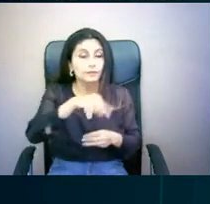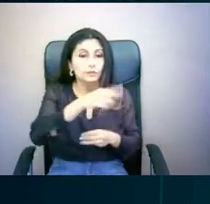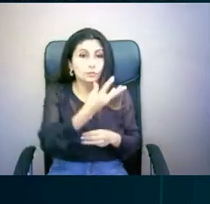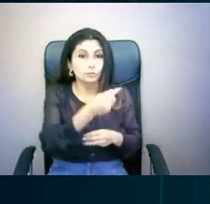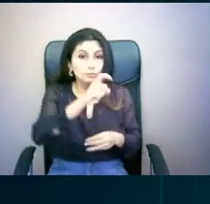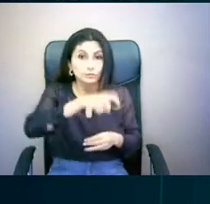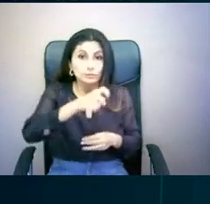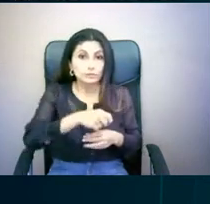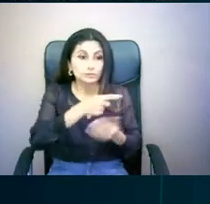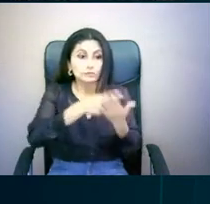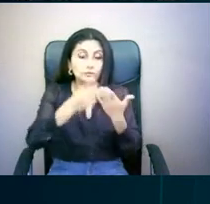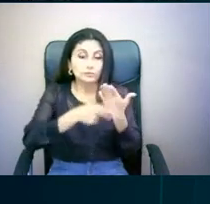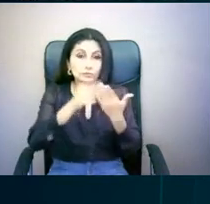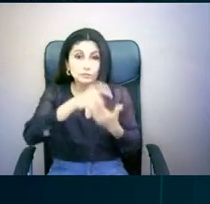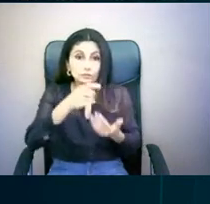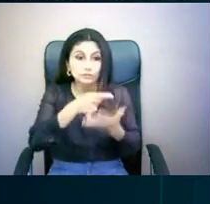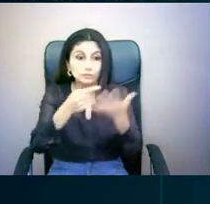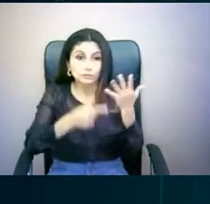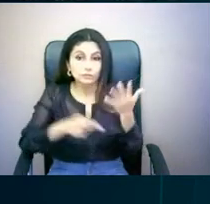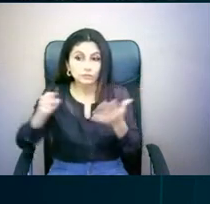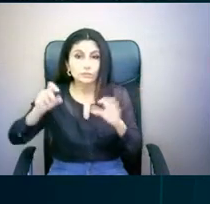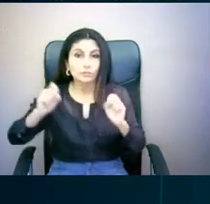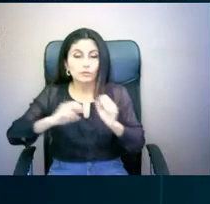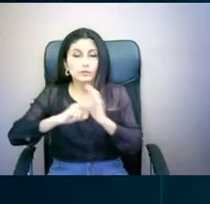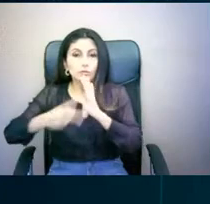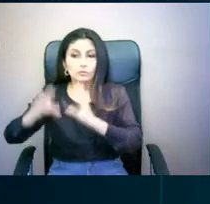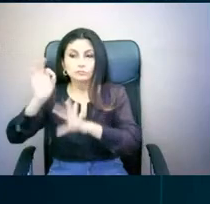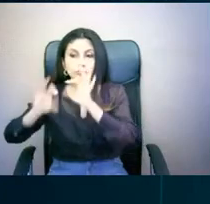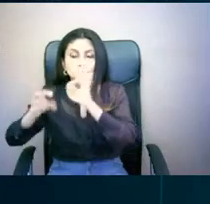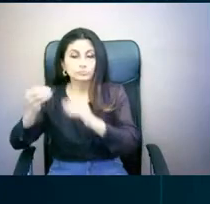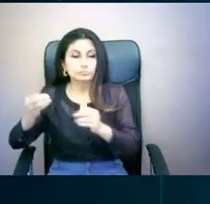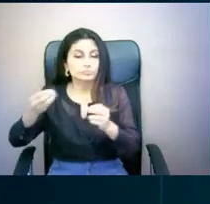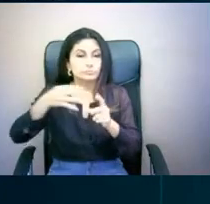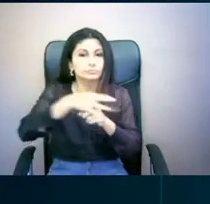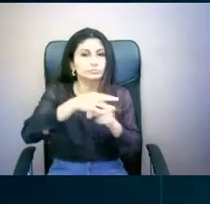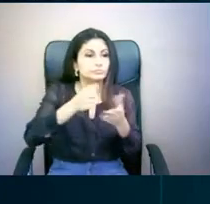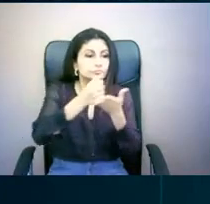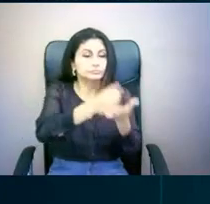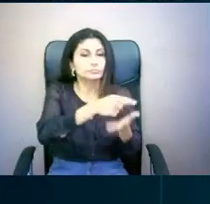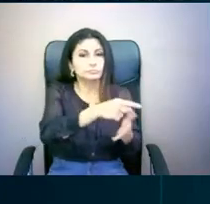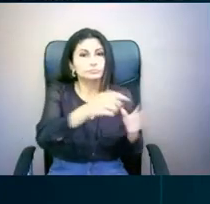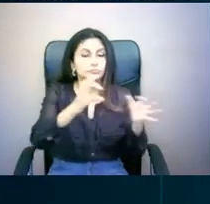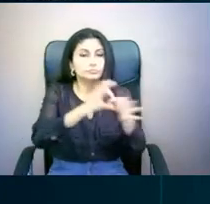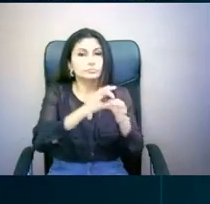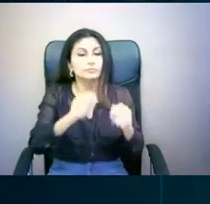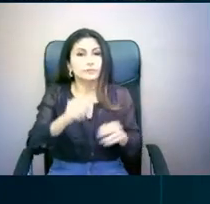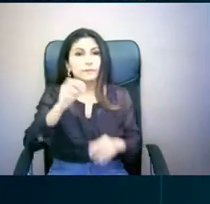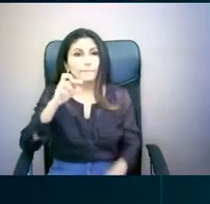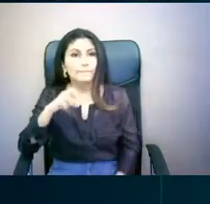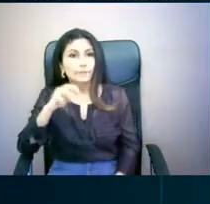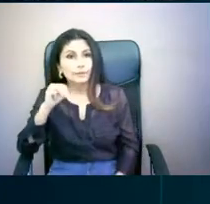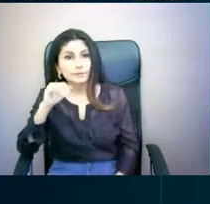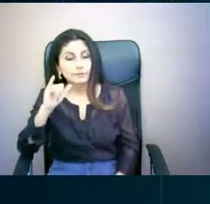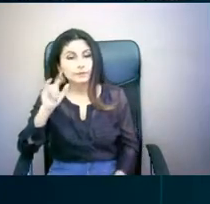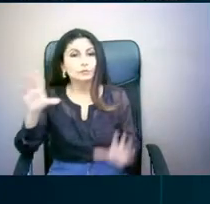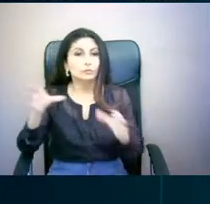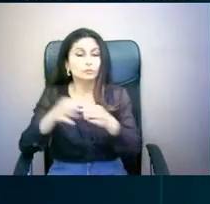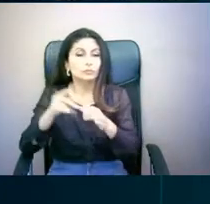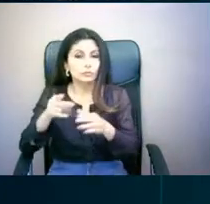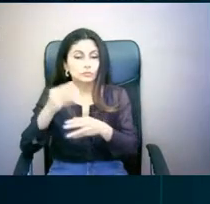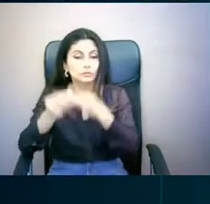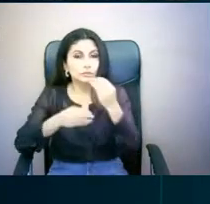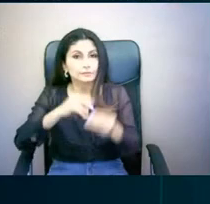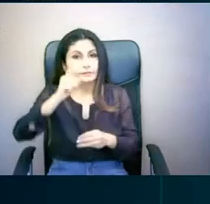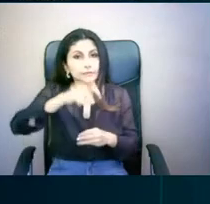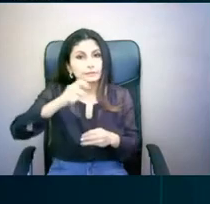proyecto en cuestión. Listo. Entonces, ya digamos, parte de la necesidad, o es la primera vez que, digamos, desde el PMI como organización, se empieza a hablar de la